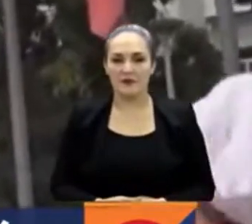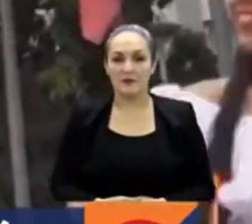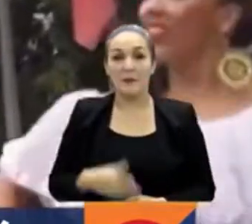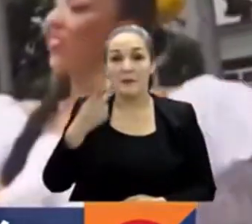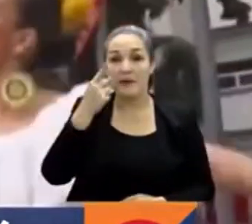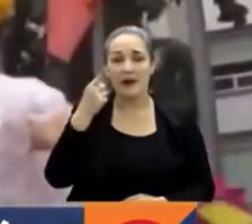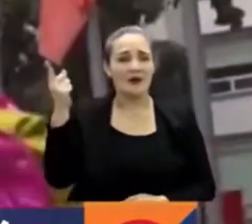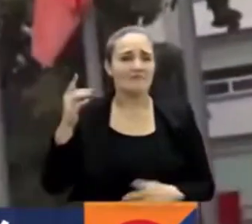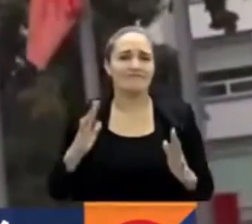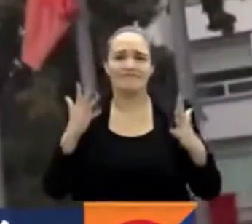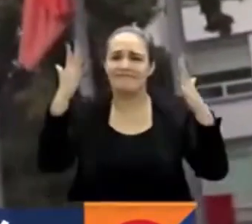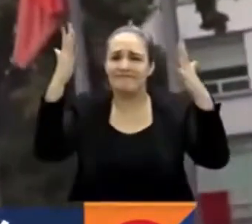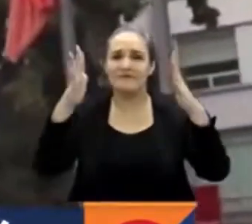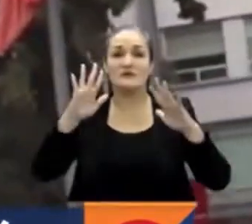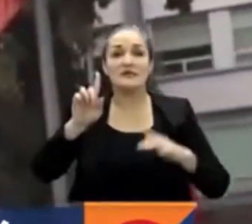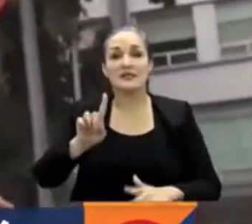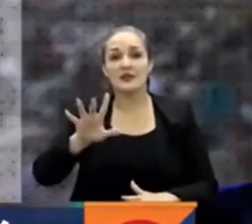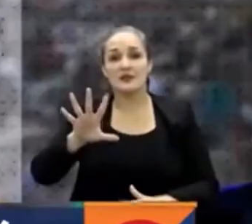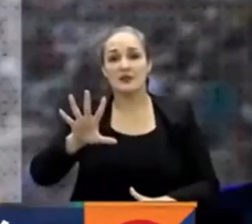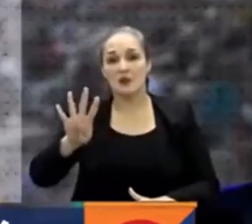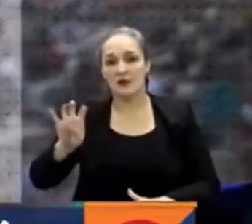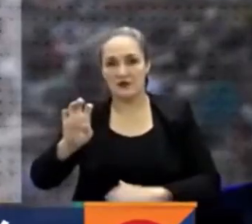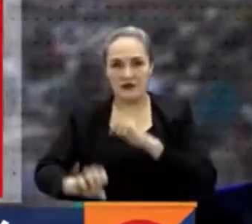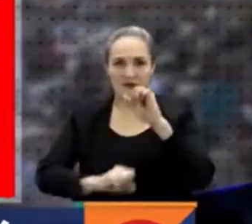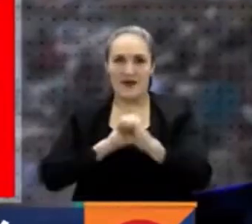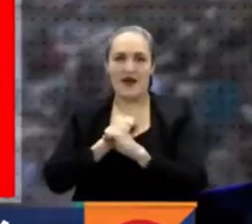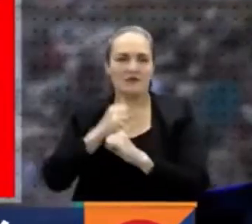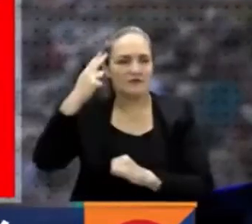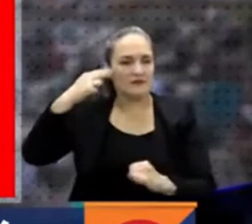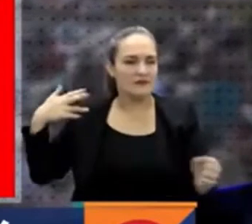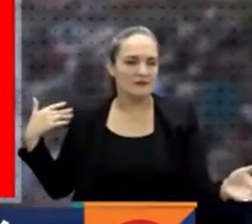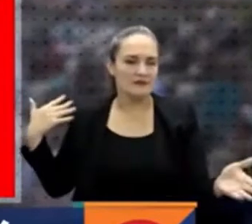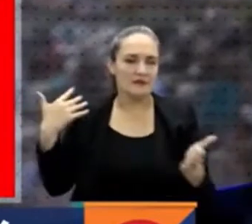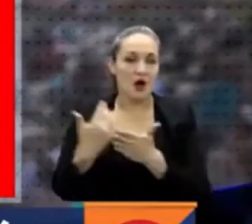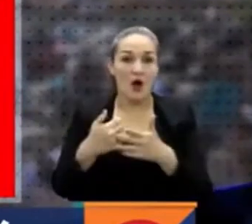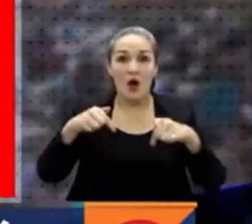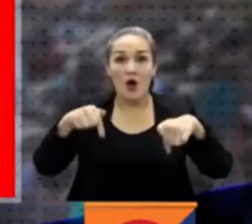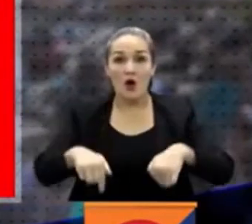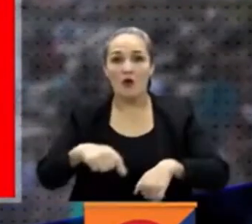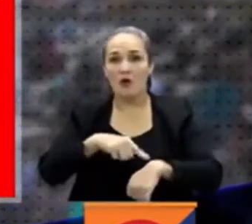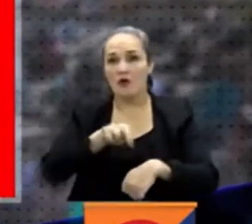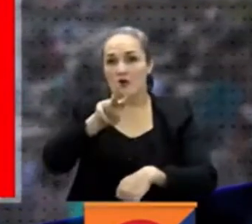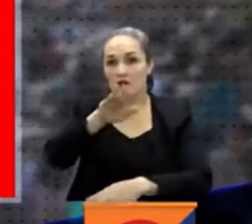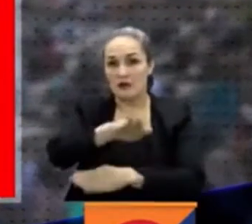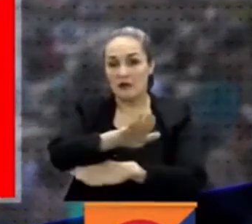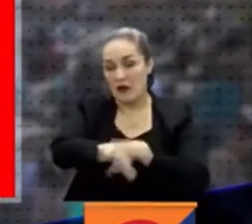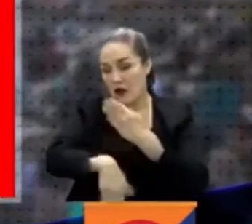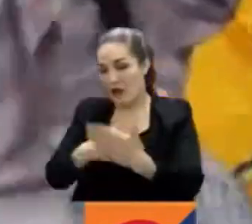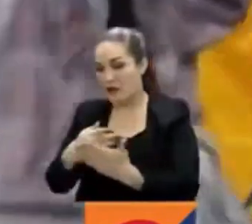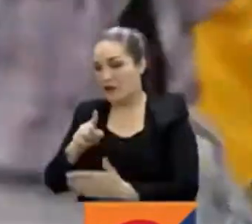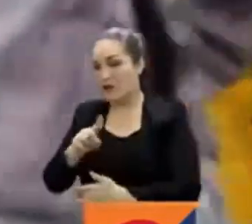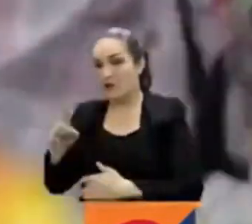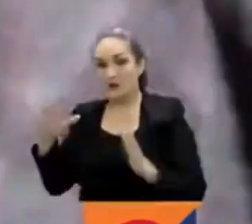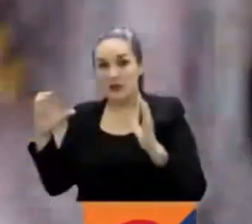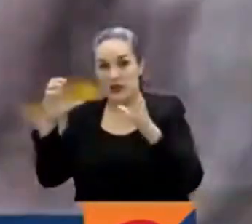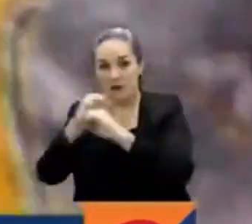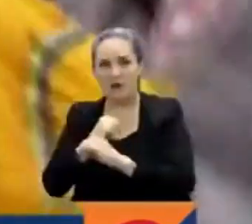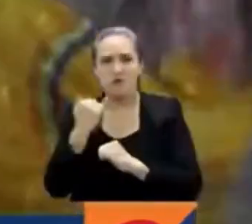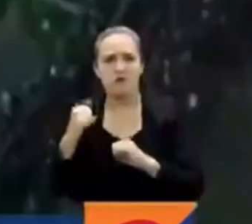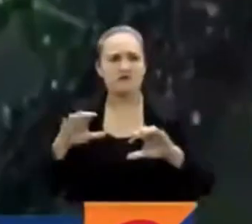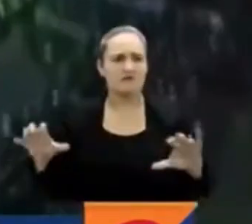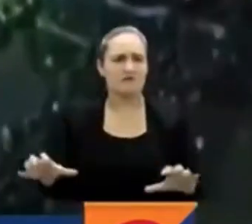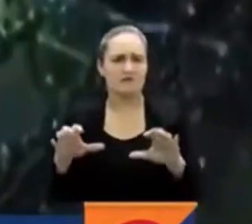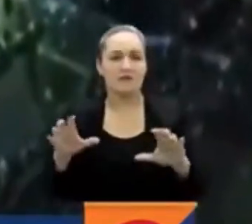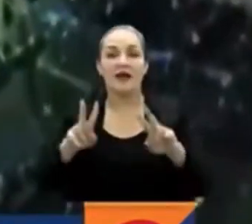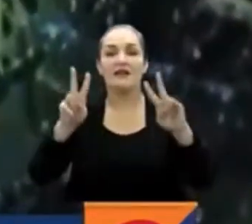Pereira sigue vibrando por sus 159 años de historia. Hoy, desde las 2 de la tarde y hasta las 11 de la noche, prográmese con el